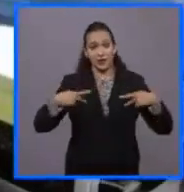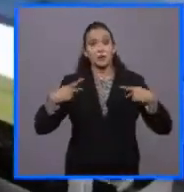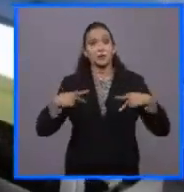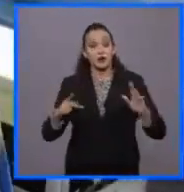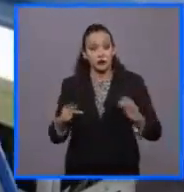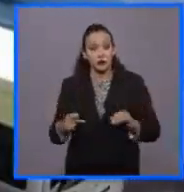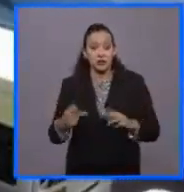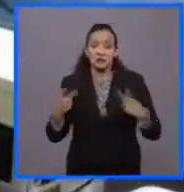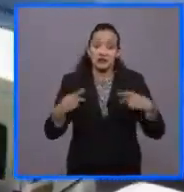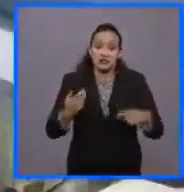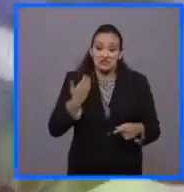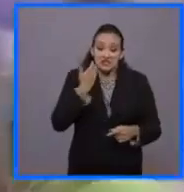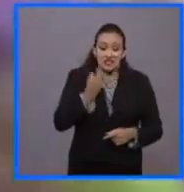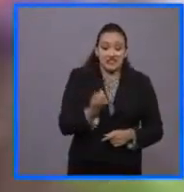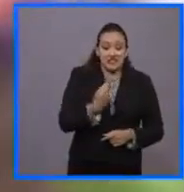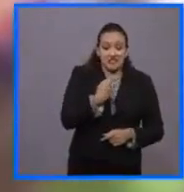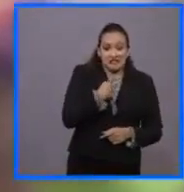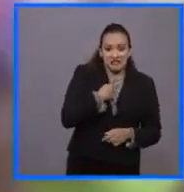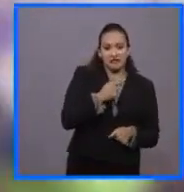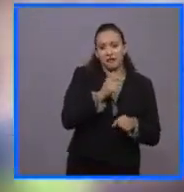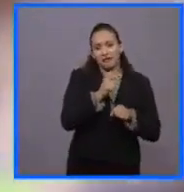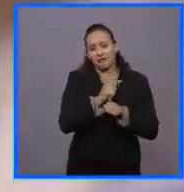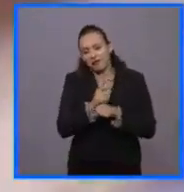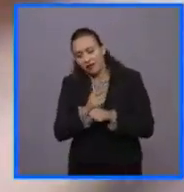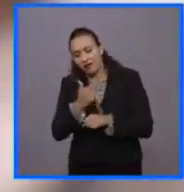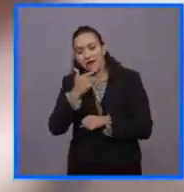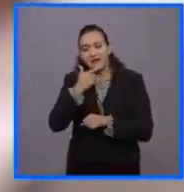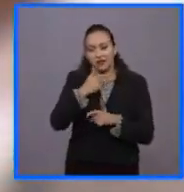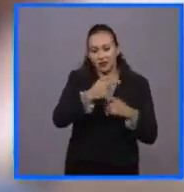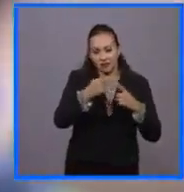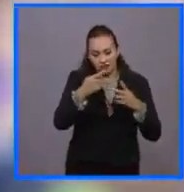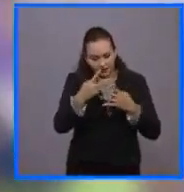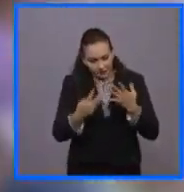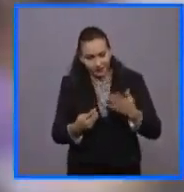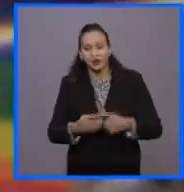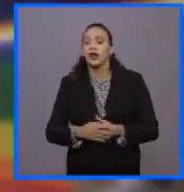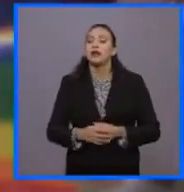el aislamiento arbitrario, facilitar los mecanismos de denuncia ante